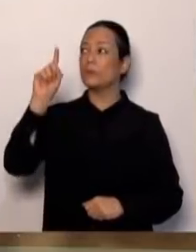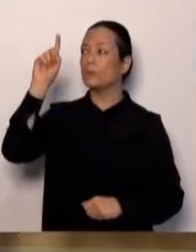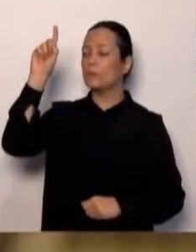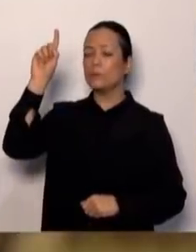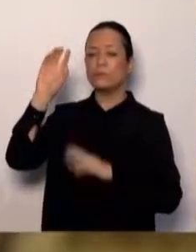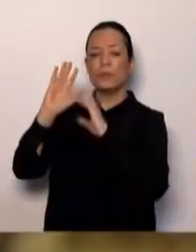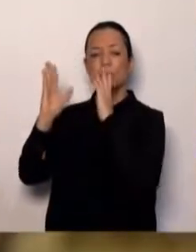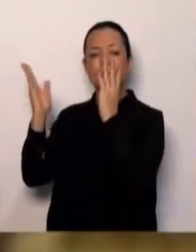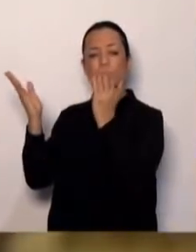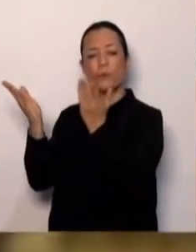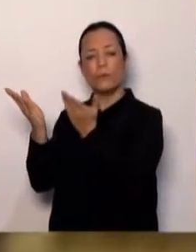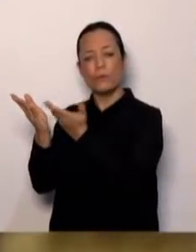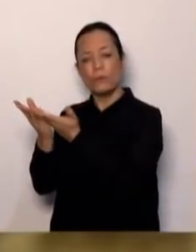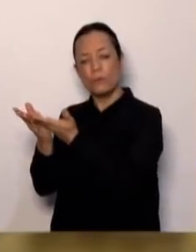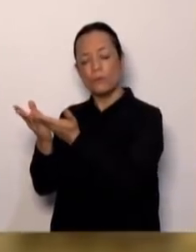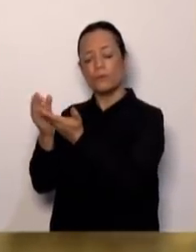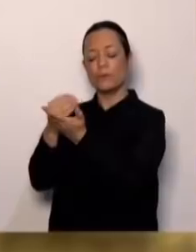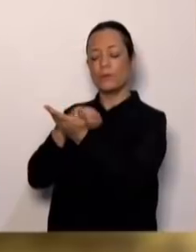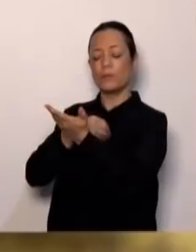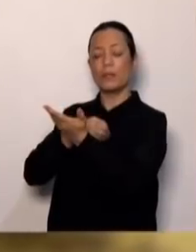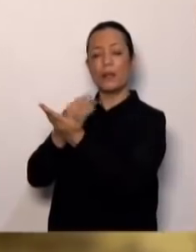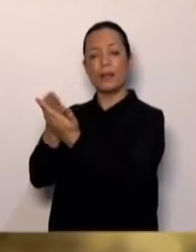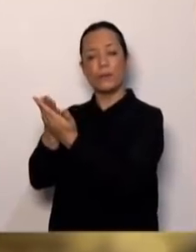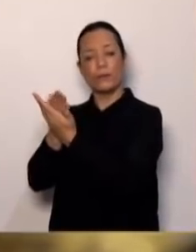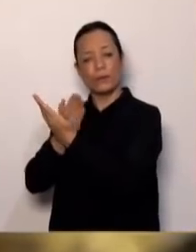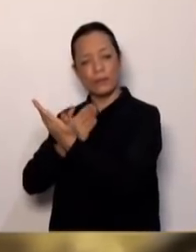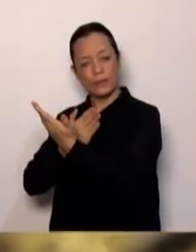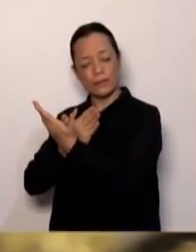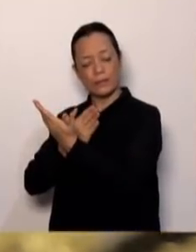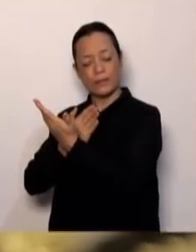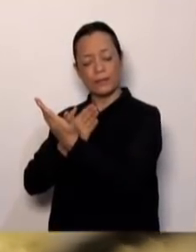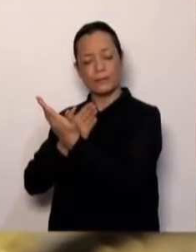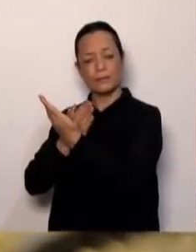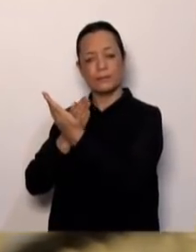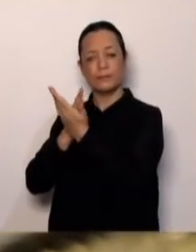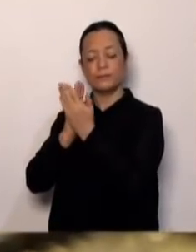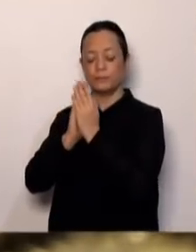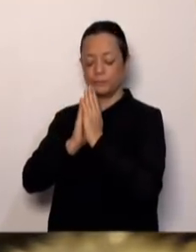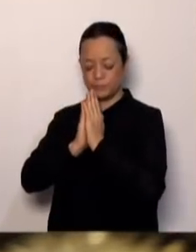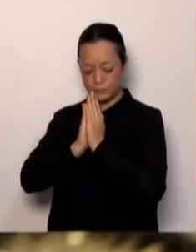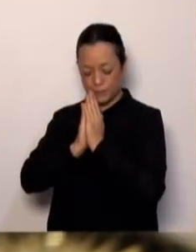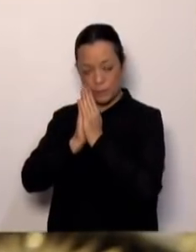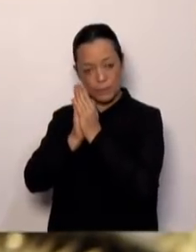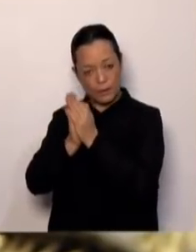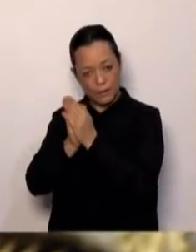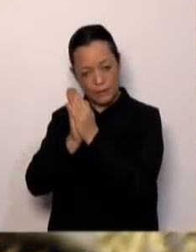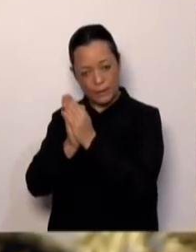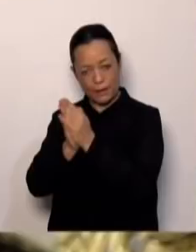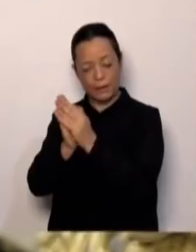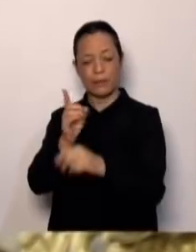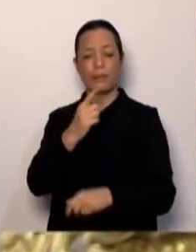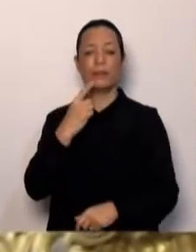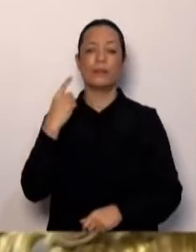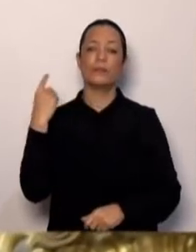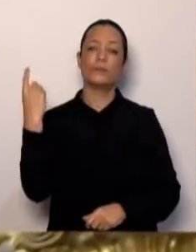que quitas el pecado del mundo, ten